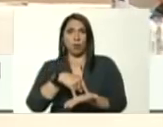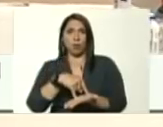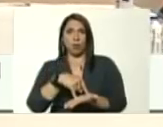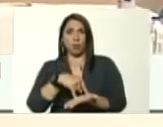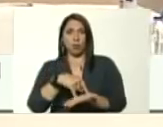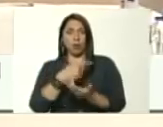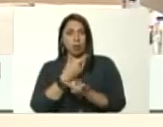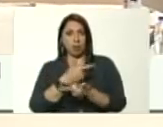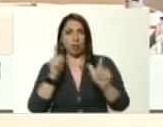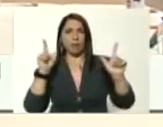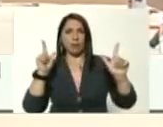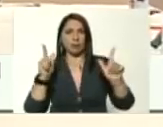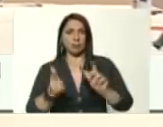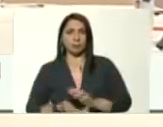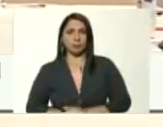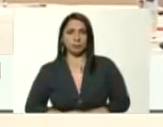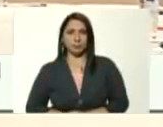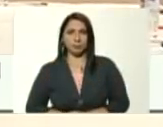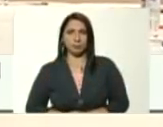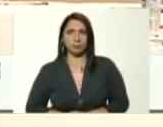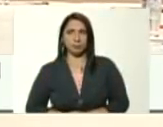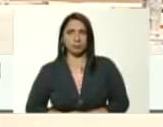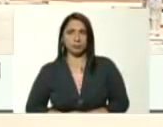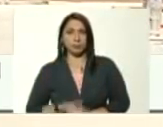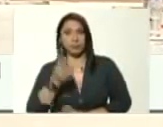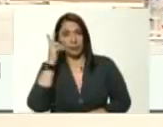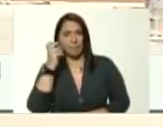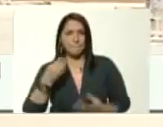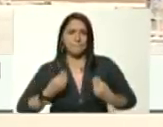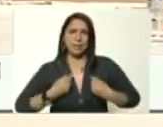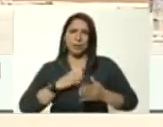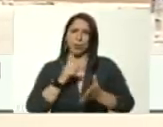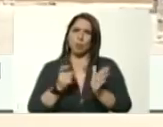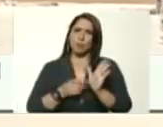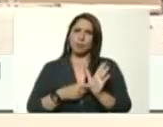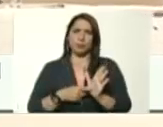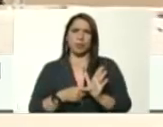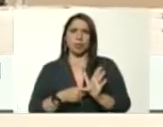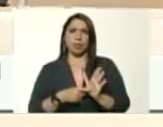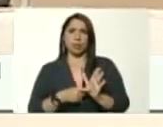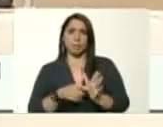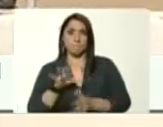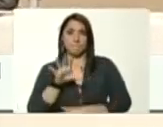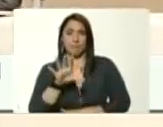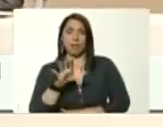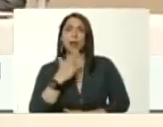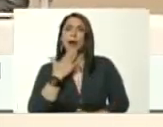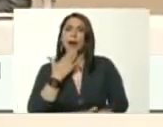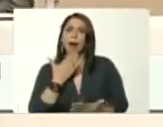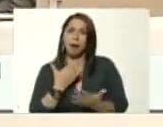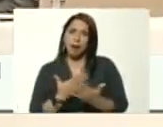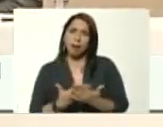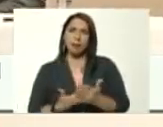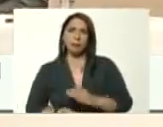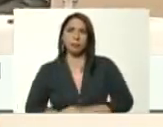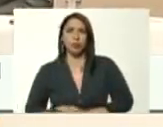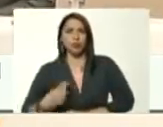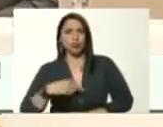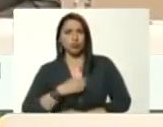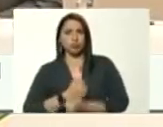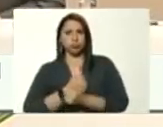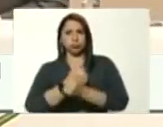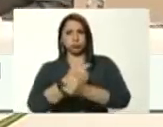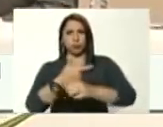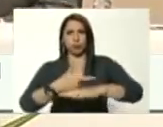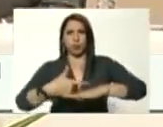libertad que suena a vida plena de la república agradezco a nuestro querido hermano el gobernador